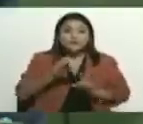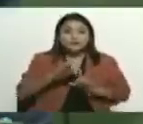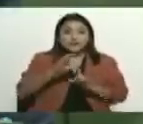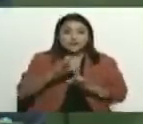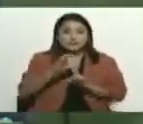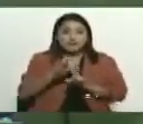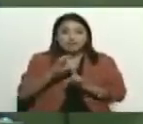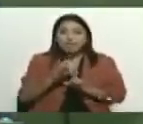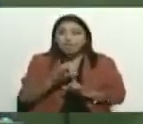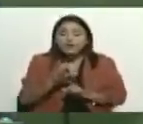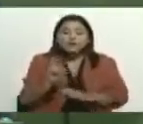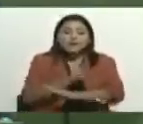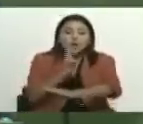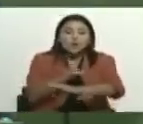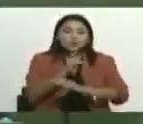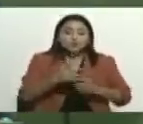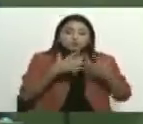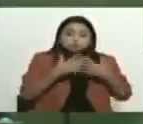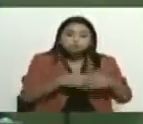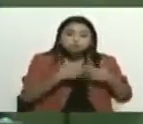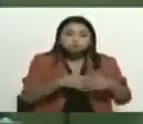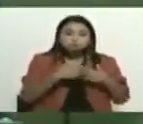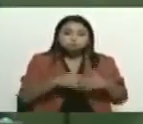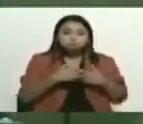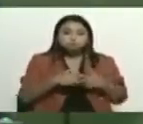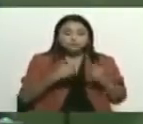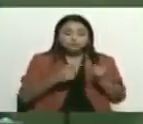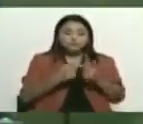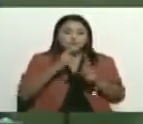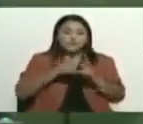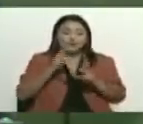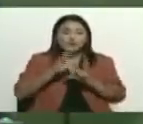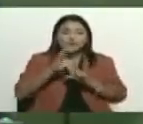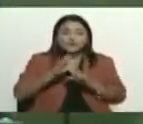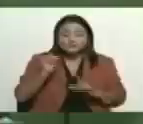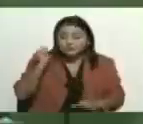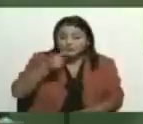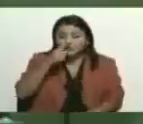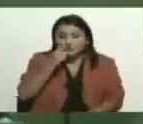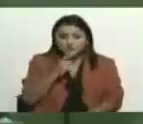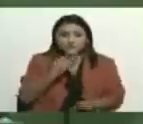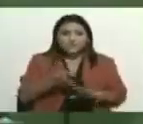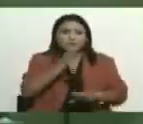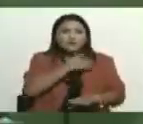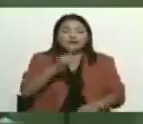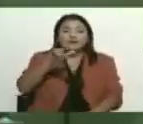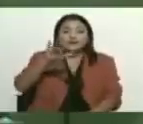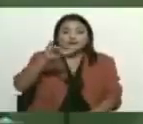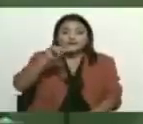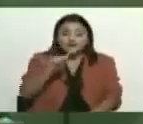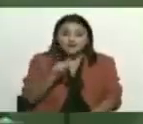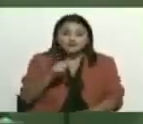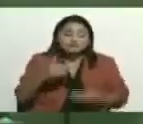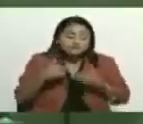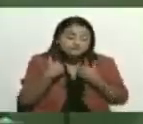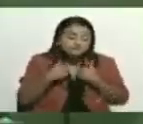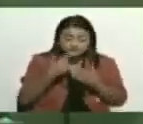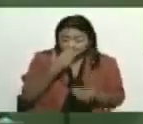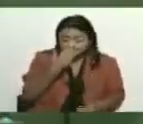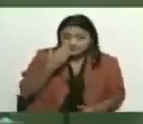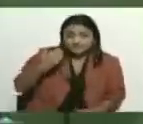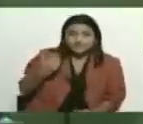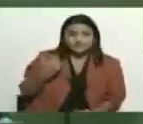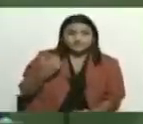patrones de consumo y producción, se han visto incrementados de manera acelerada en los últimos años. Libia ha sido una de las víctimas más recientes de